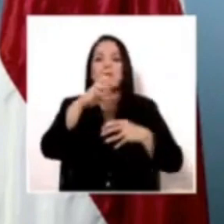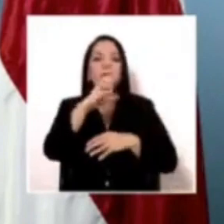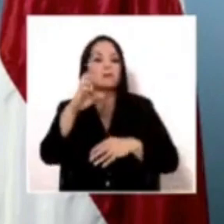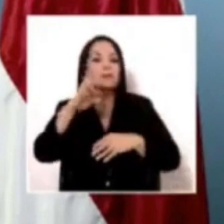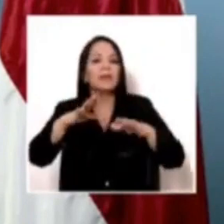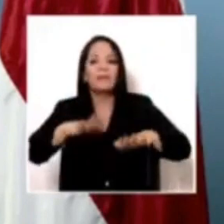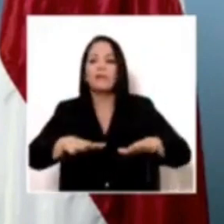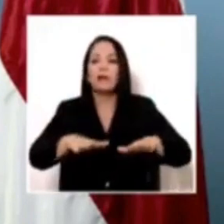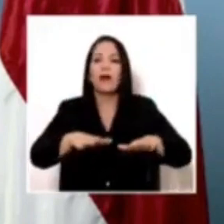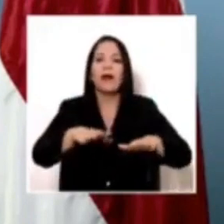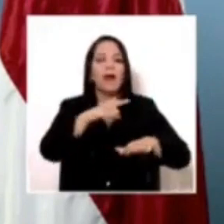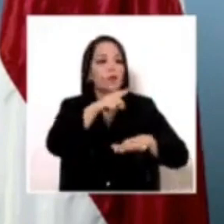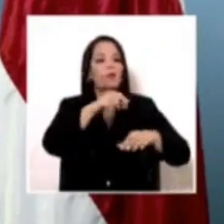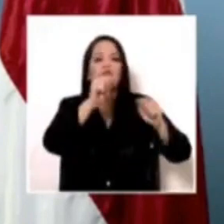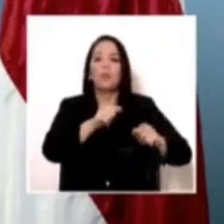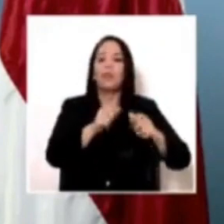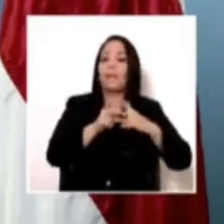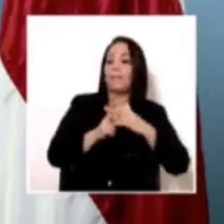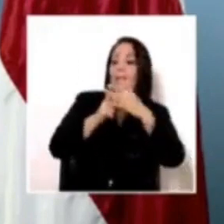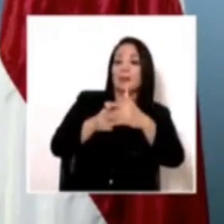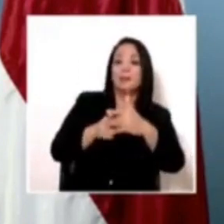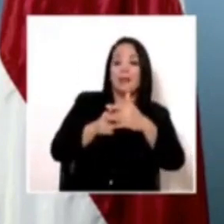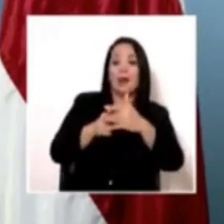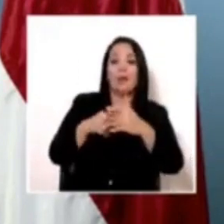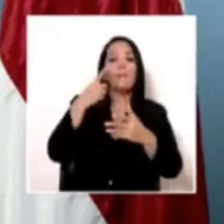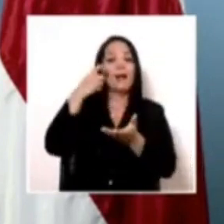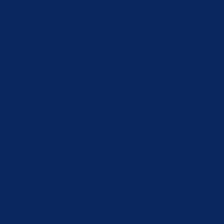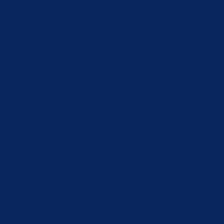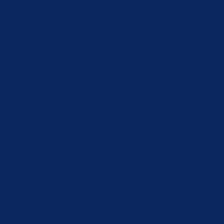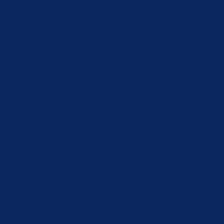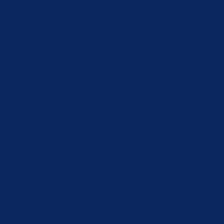país, pueden invertir en nuestra deuda pública.